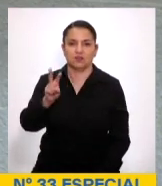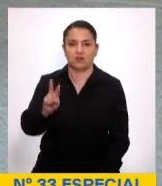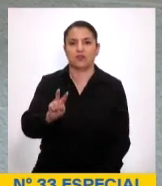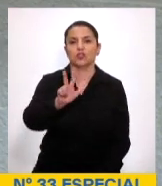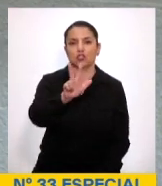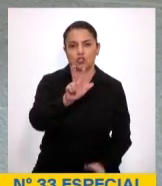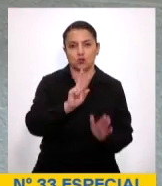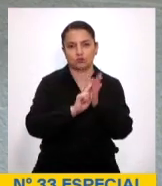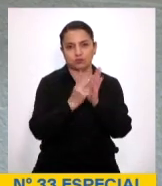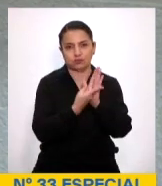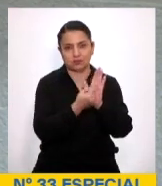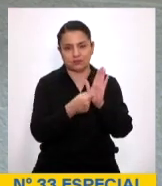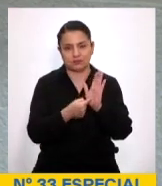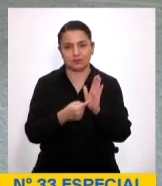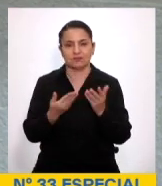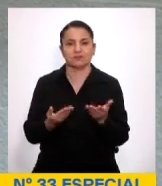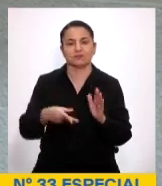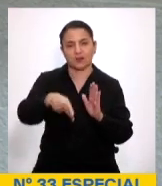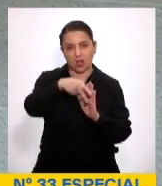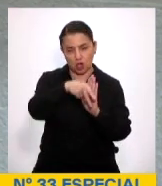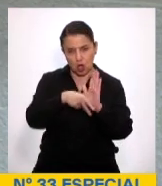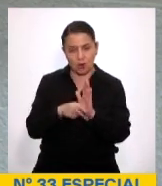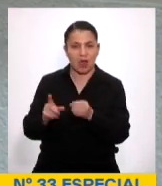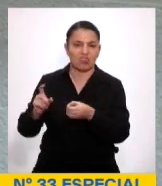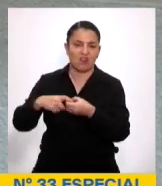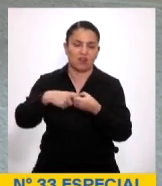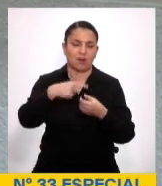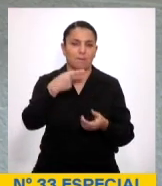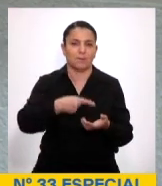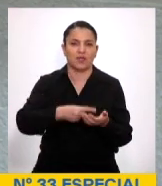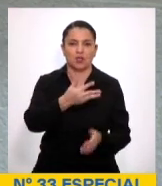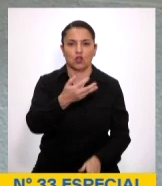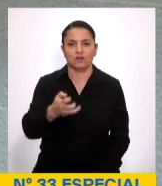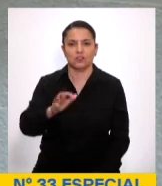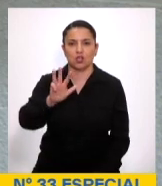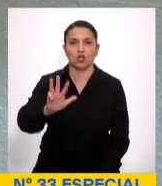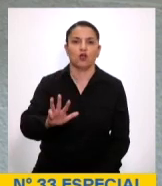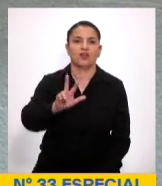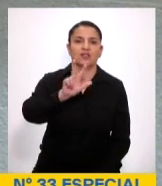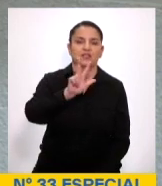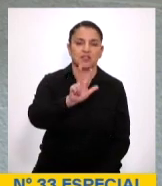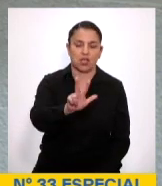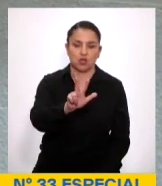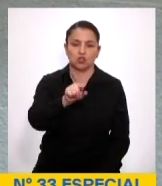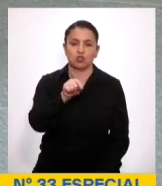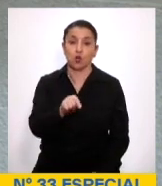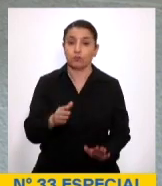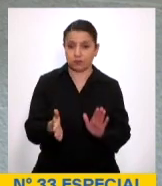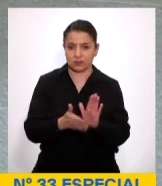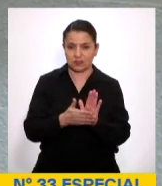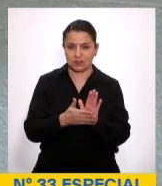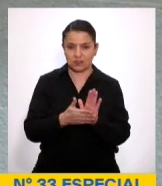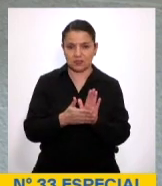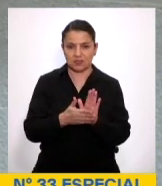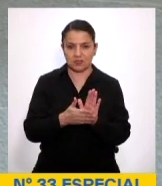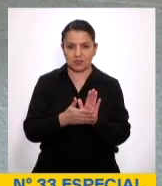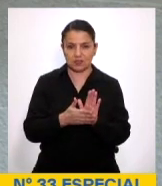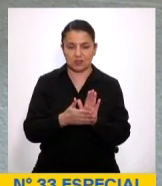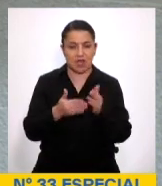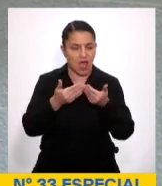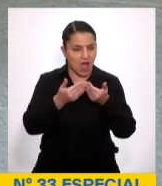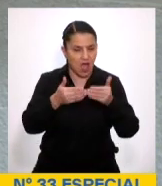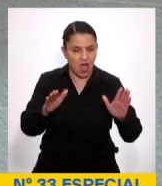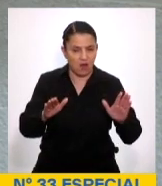1928 respecto a normas de afiliación en 1998 se vino H restablecer una abierta